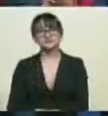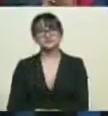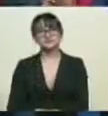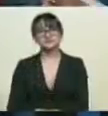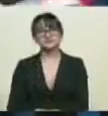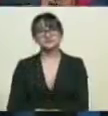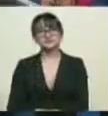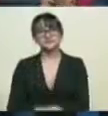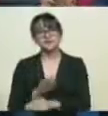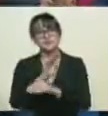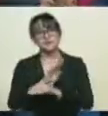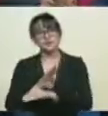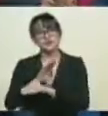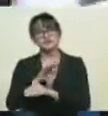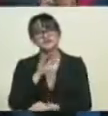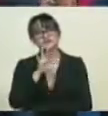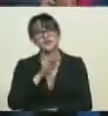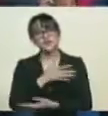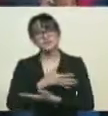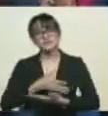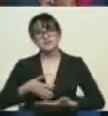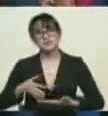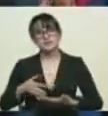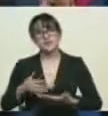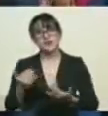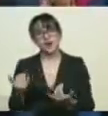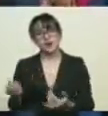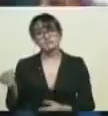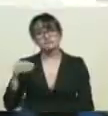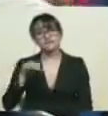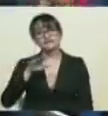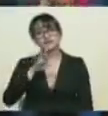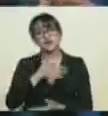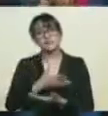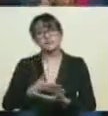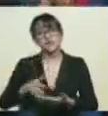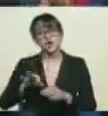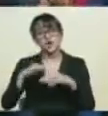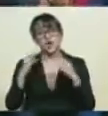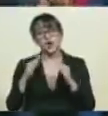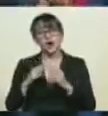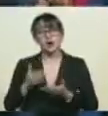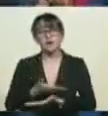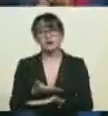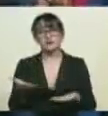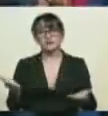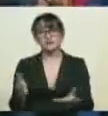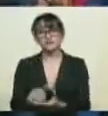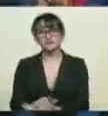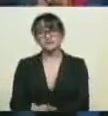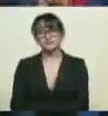para proteger 5 millones, y vamos a llegar a 5 millones de hogares.